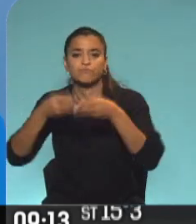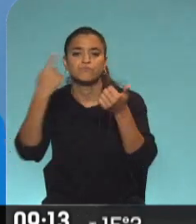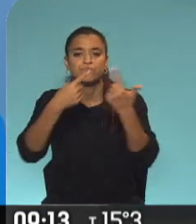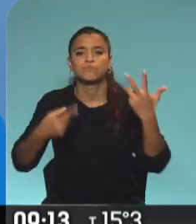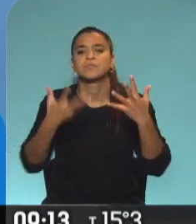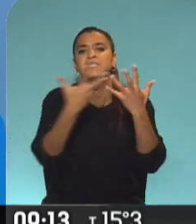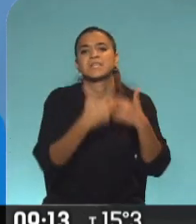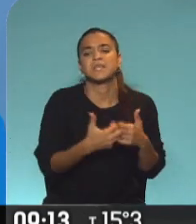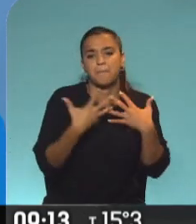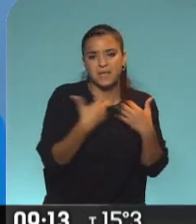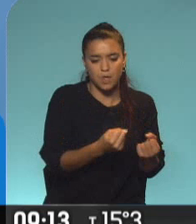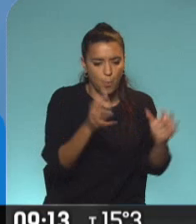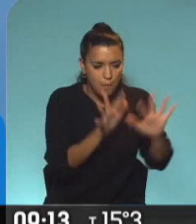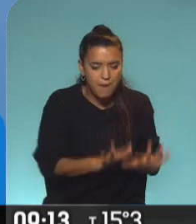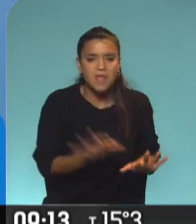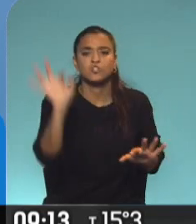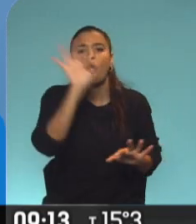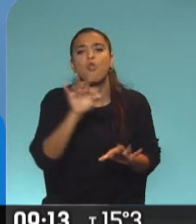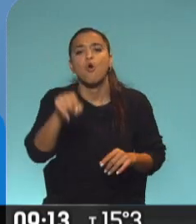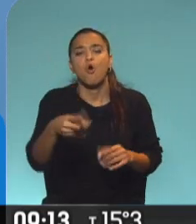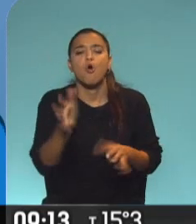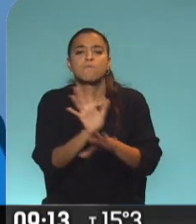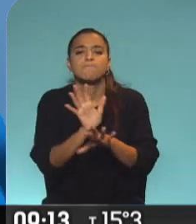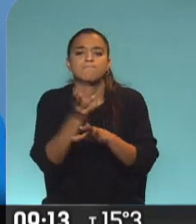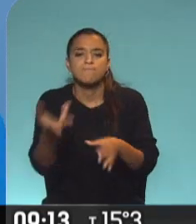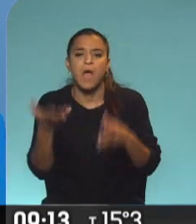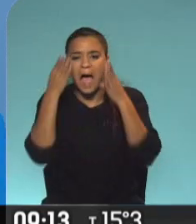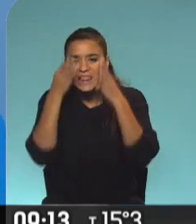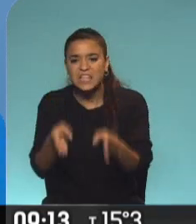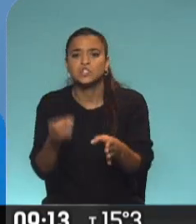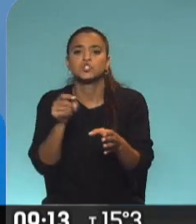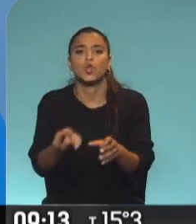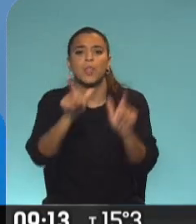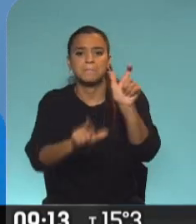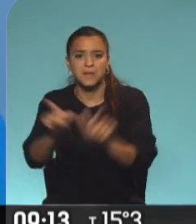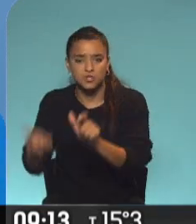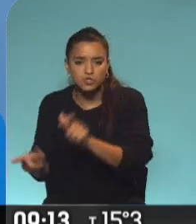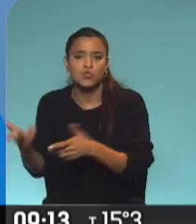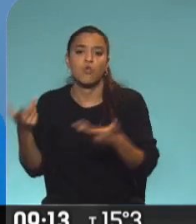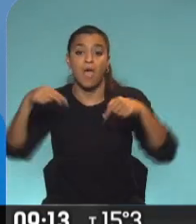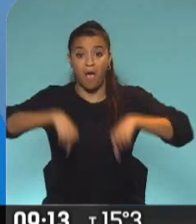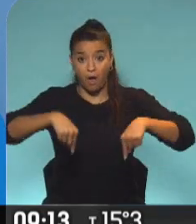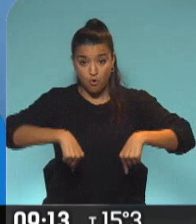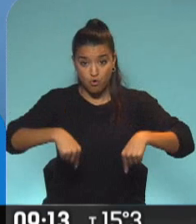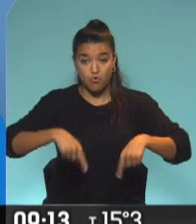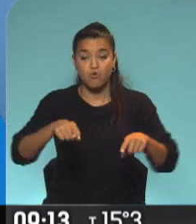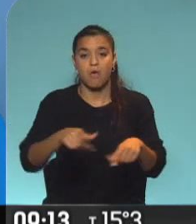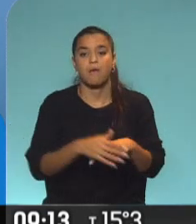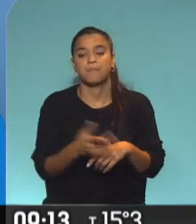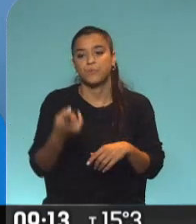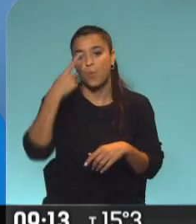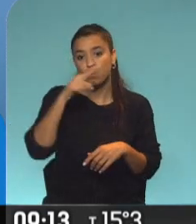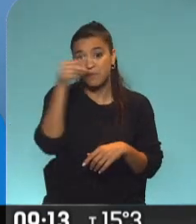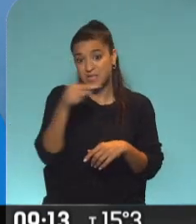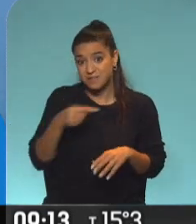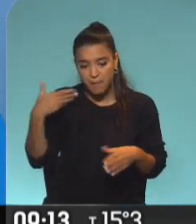de salud, la articulación de la atención de los pacientes, en este momento, como en las últimas